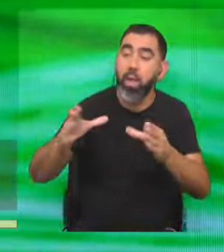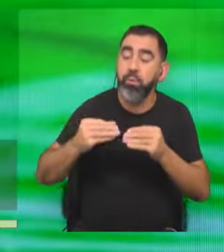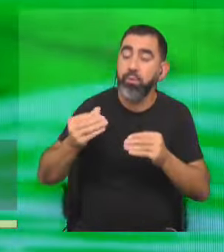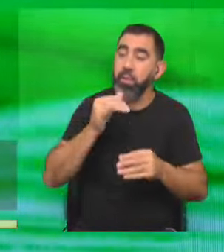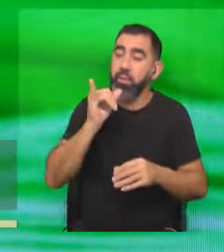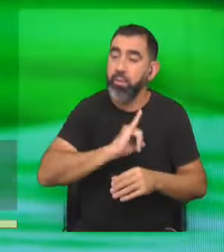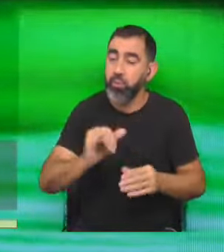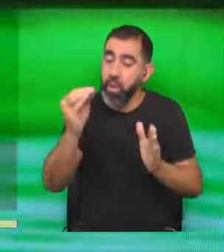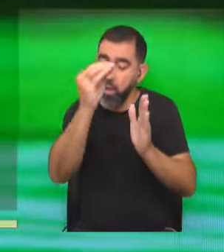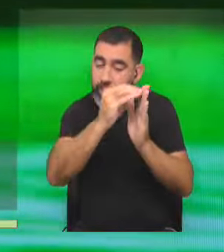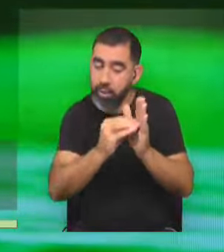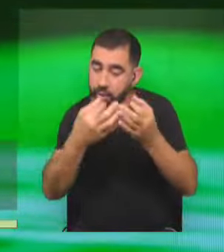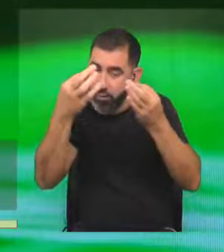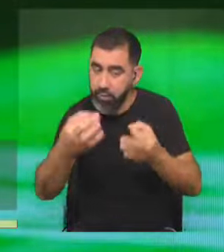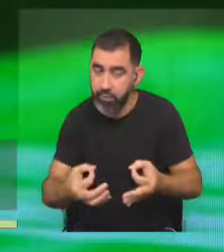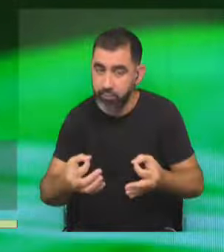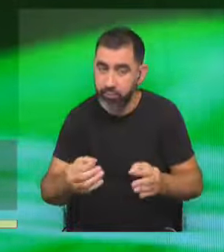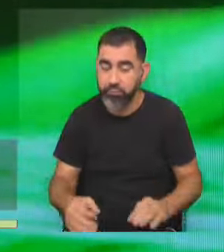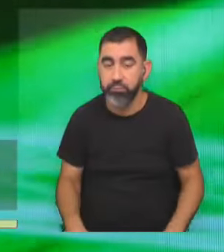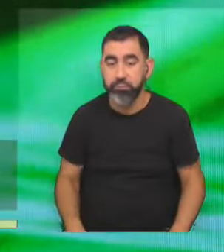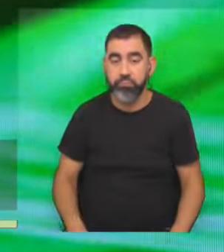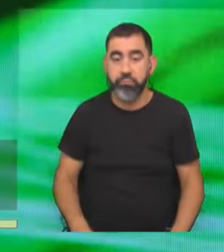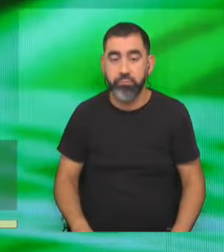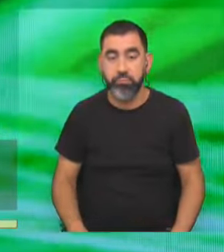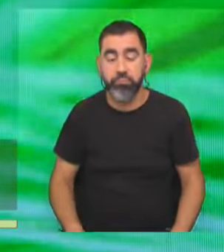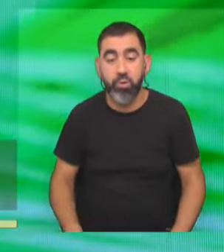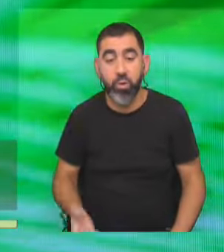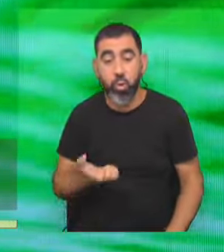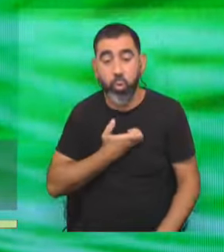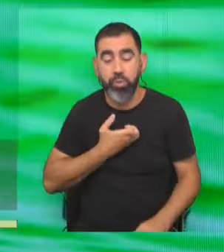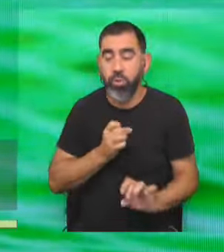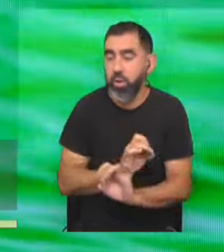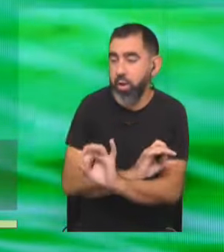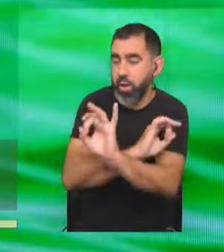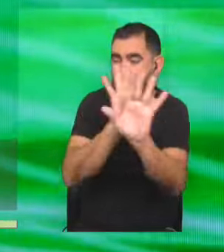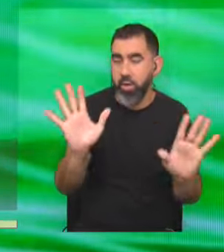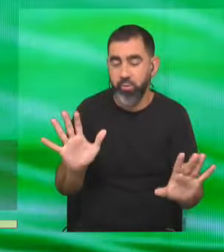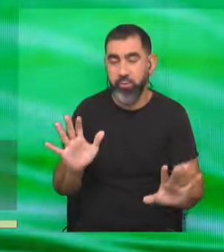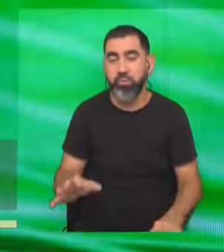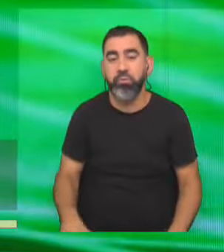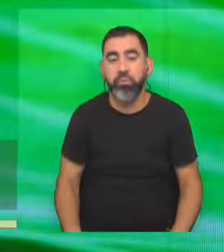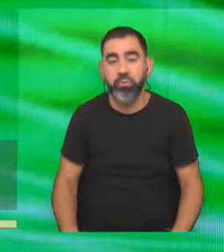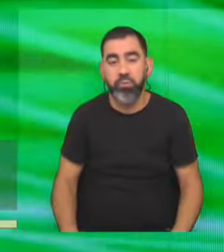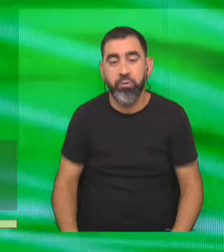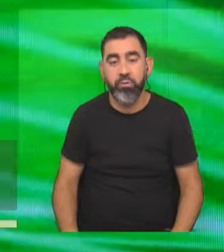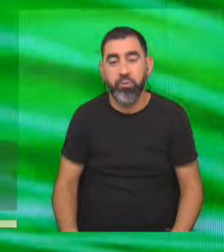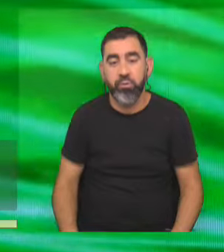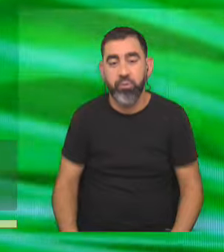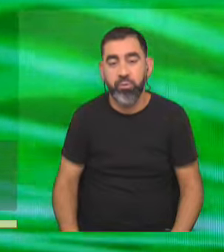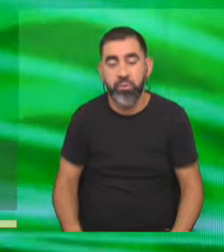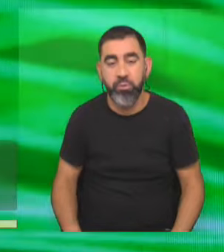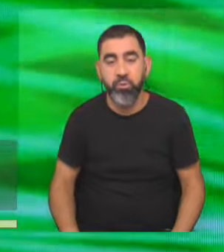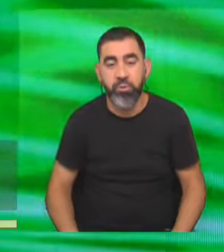correctamente y registrar este la denuncia no el caso del homicidio es claro más allá Más allá de Que vuelvo a decir